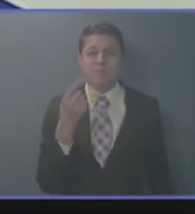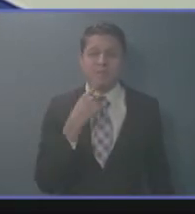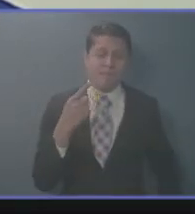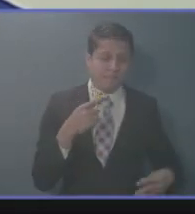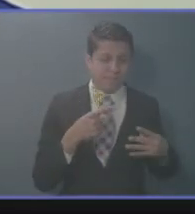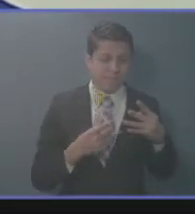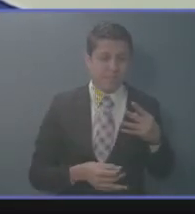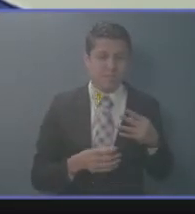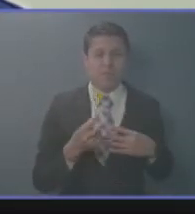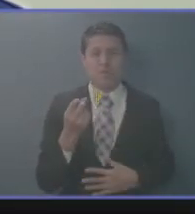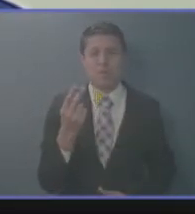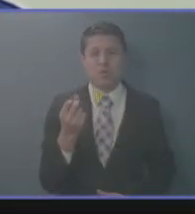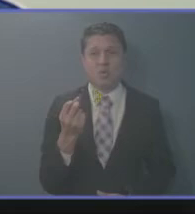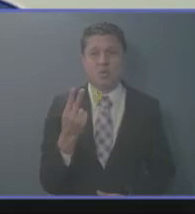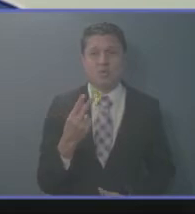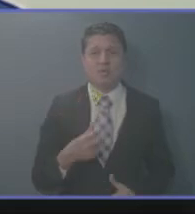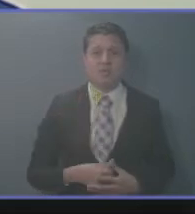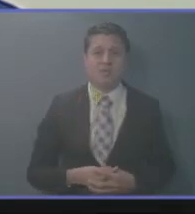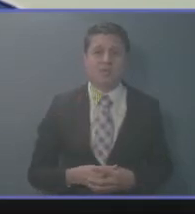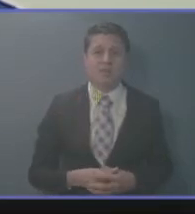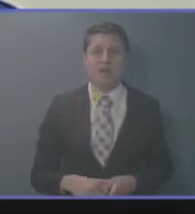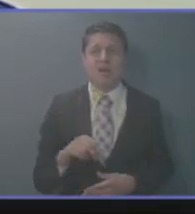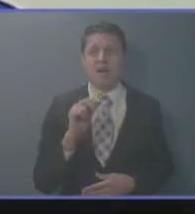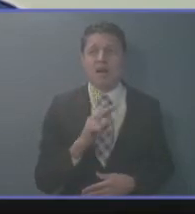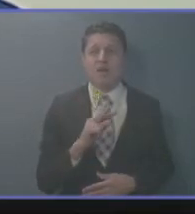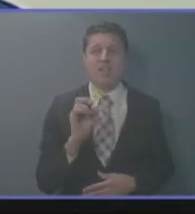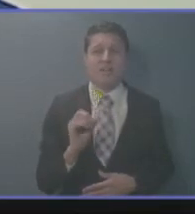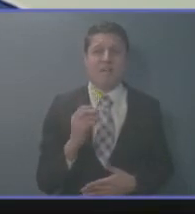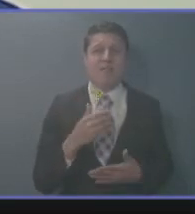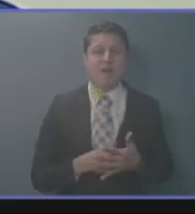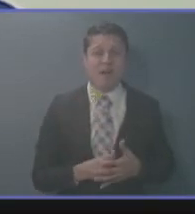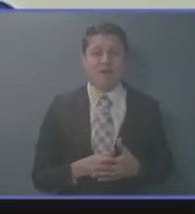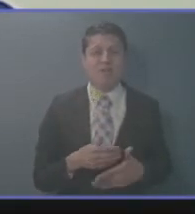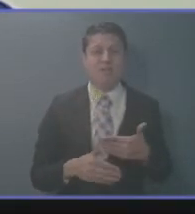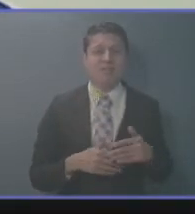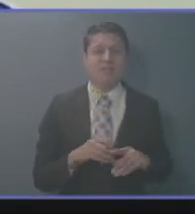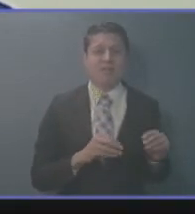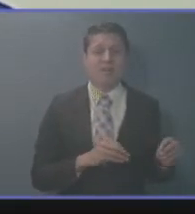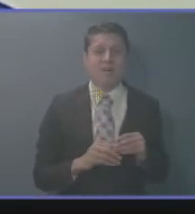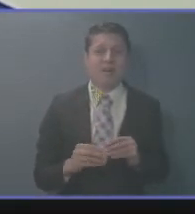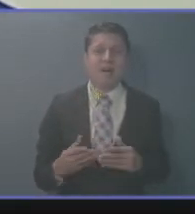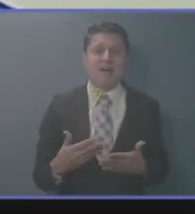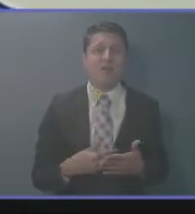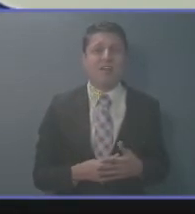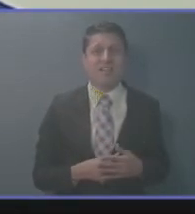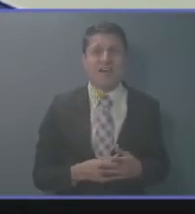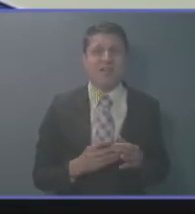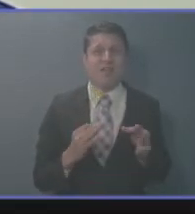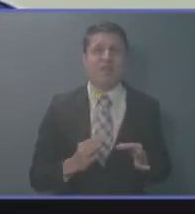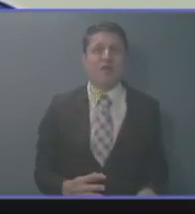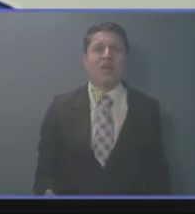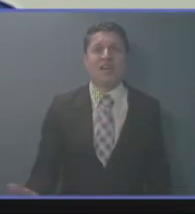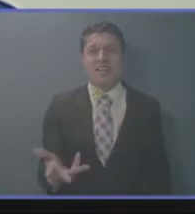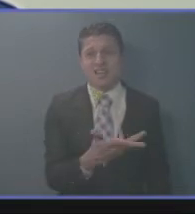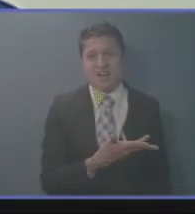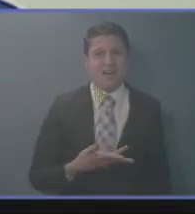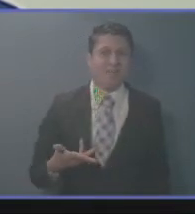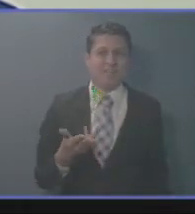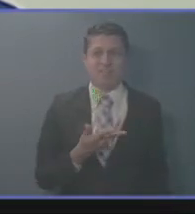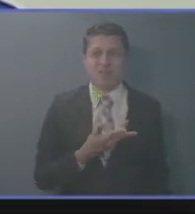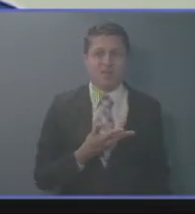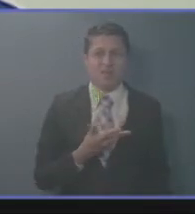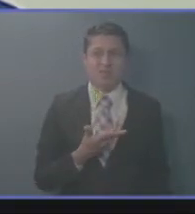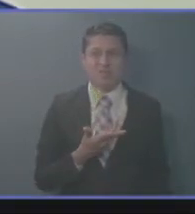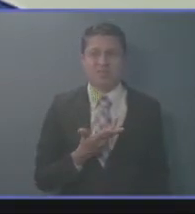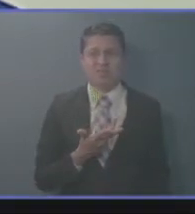ejecutivo número 12, de fecha 20 de marzo del 2020, publicado en el Diario Oficial número 59, tomo